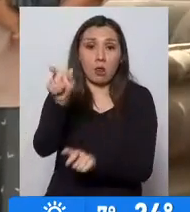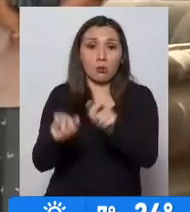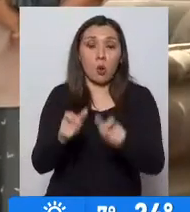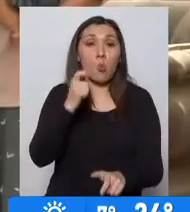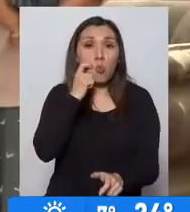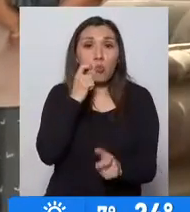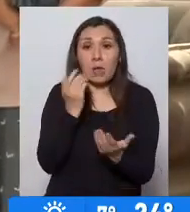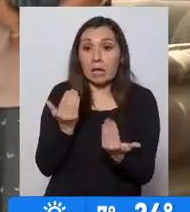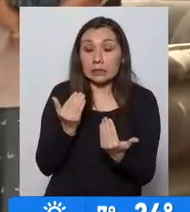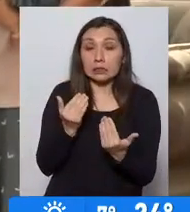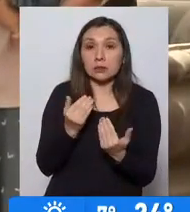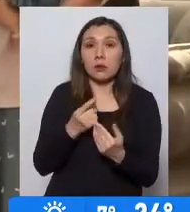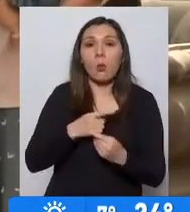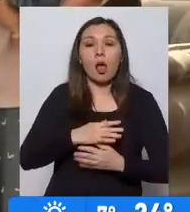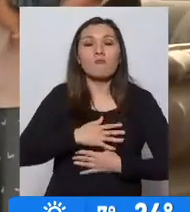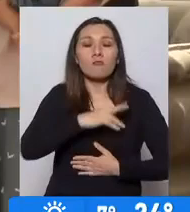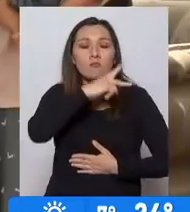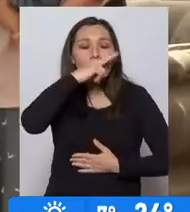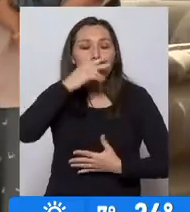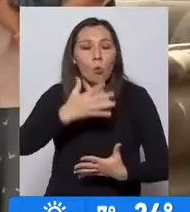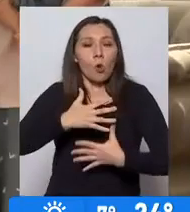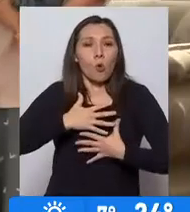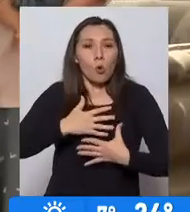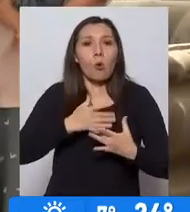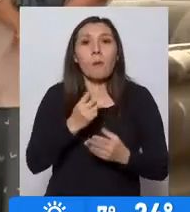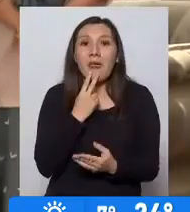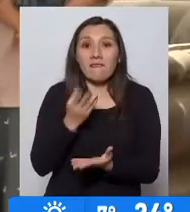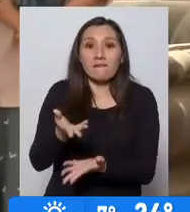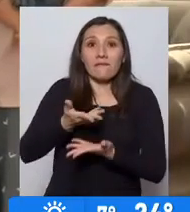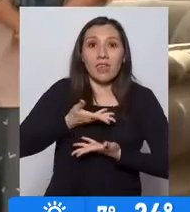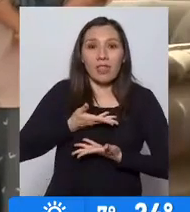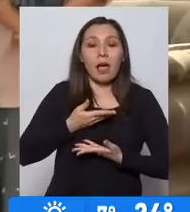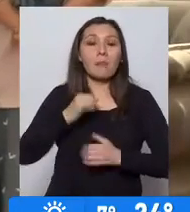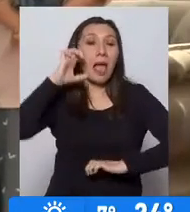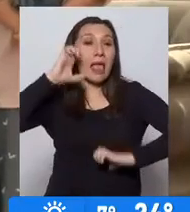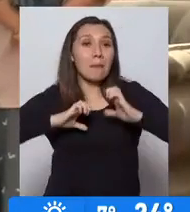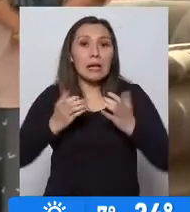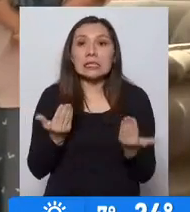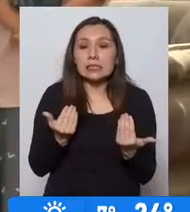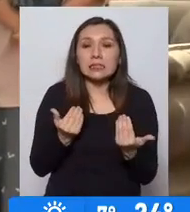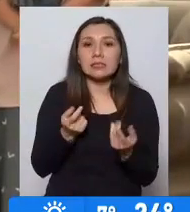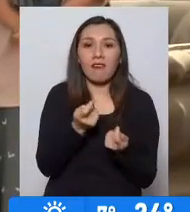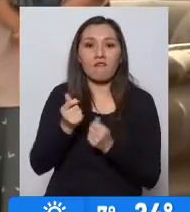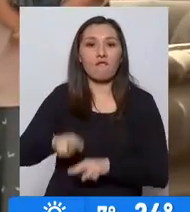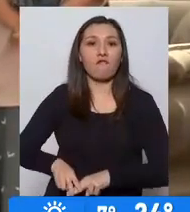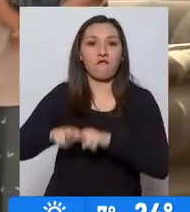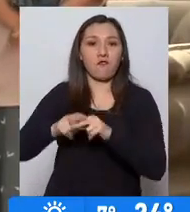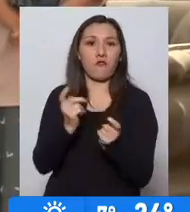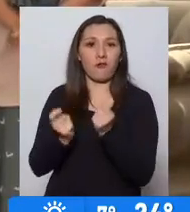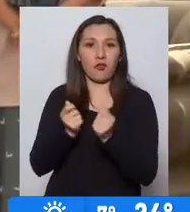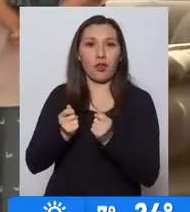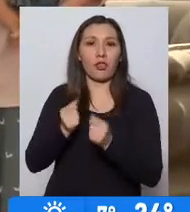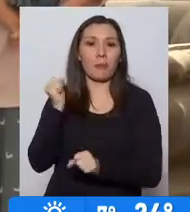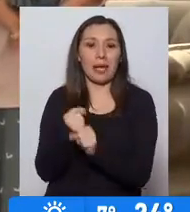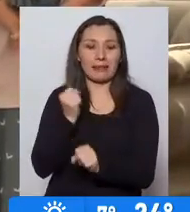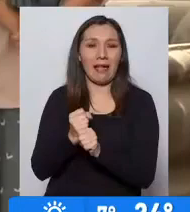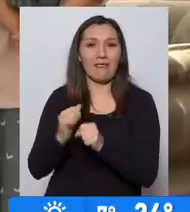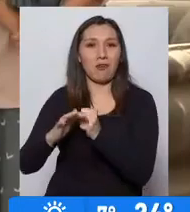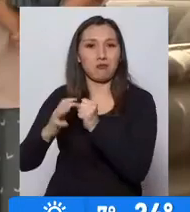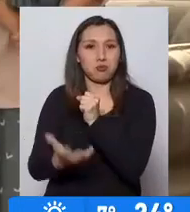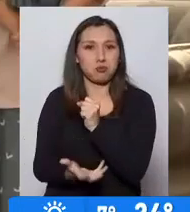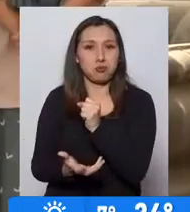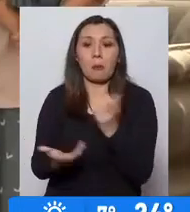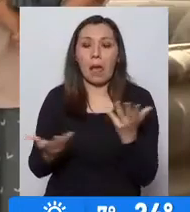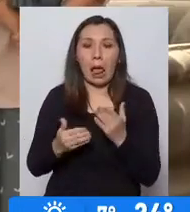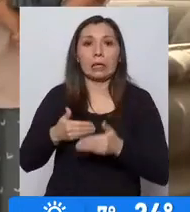humanos necesitamos oxígeno para vivir, las empresas necesitan liquidez, capital de trabajo